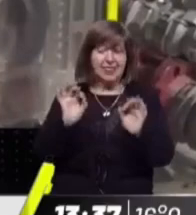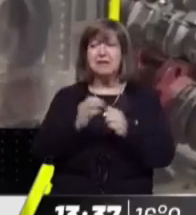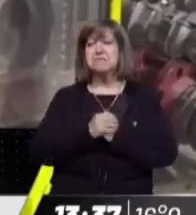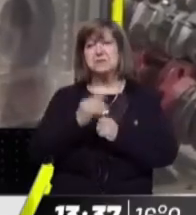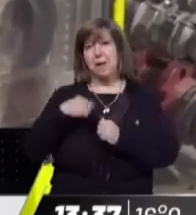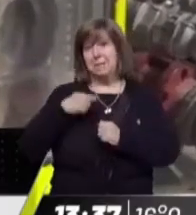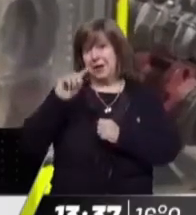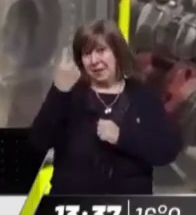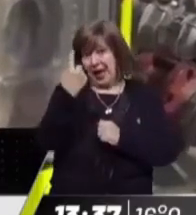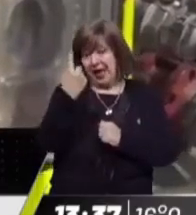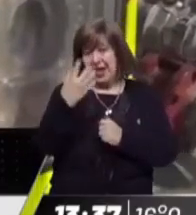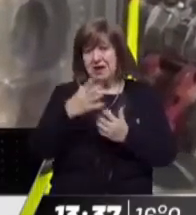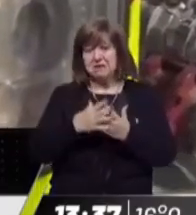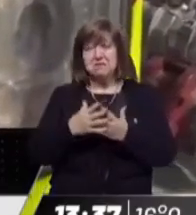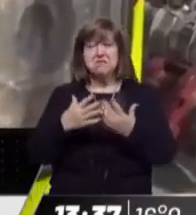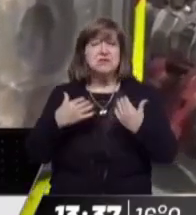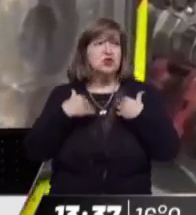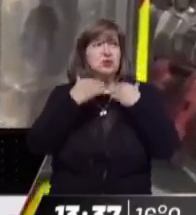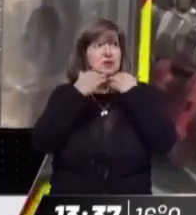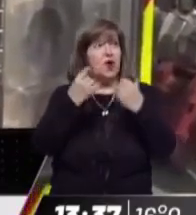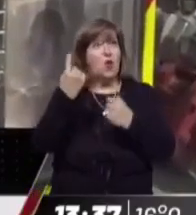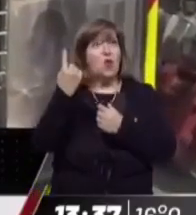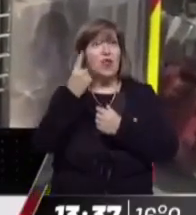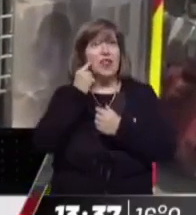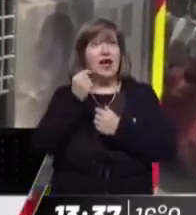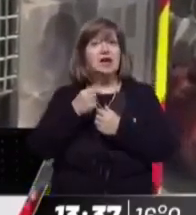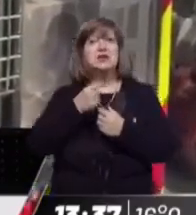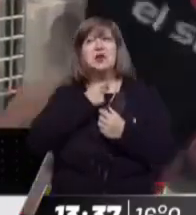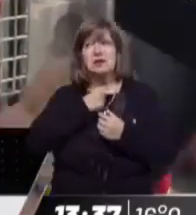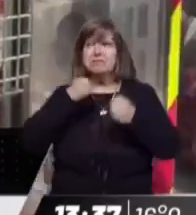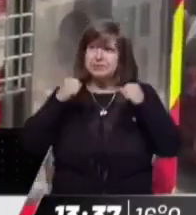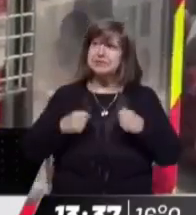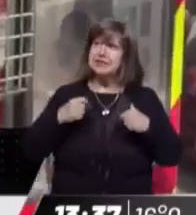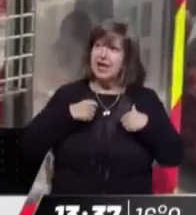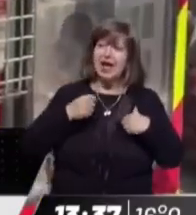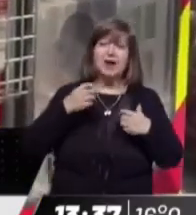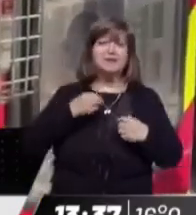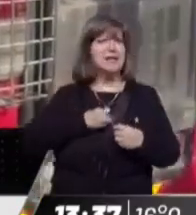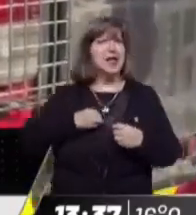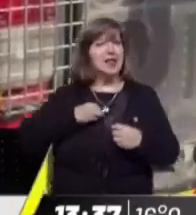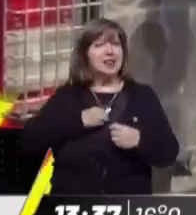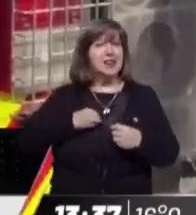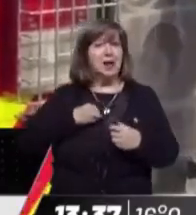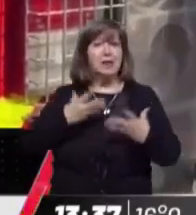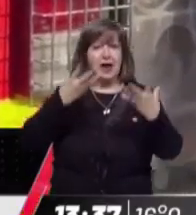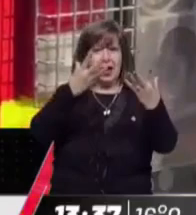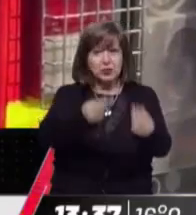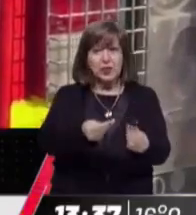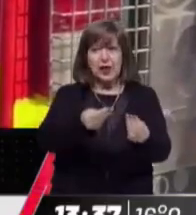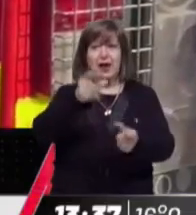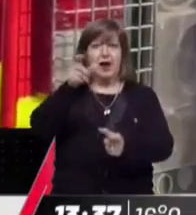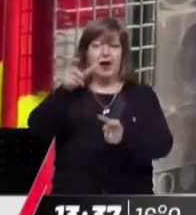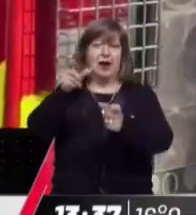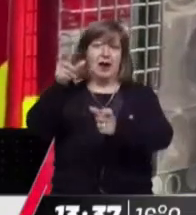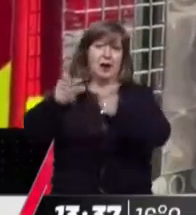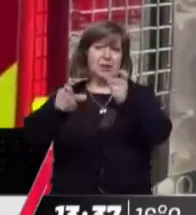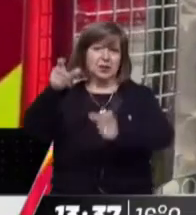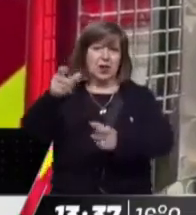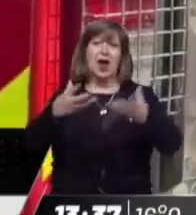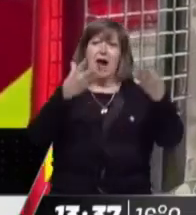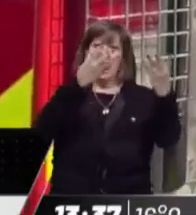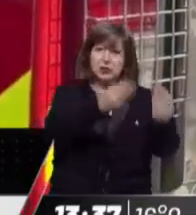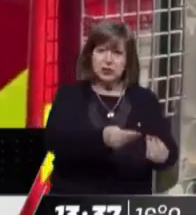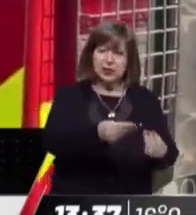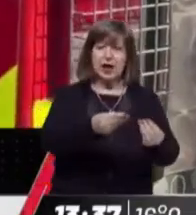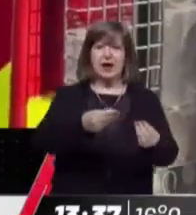y no sé, un día quise ser bombero. ¿Por qué? Para ayudar a los demás, para hacer algo